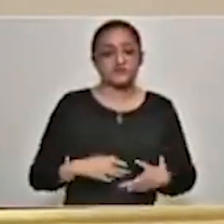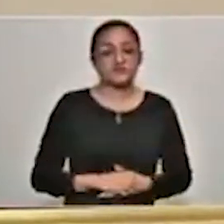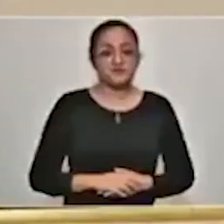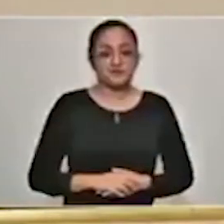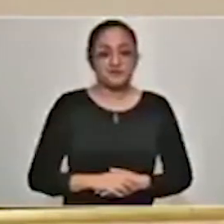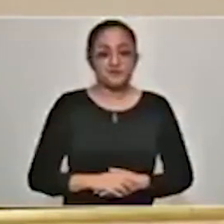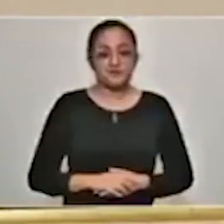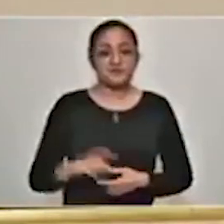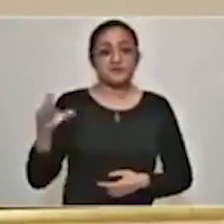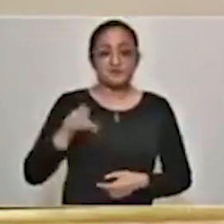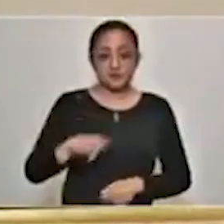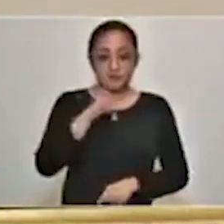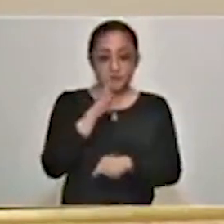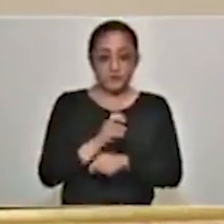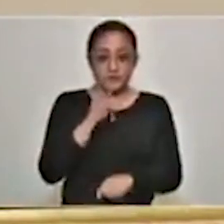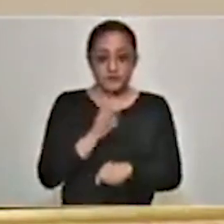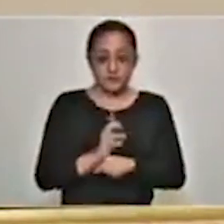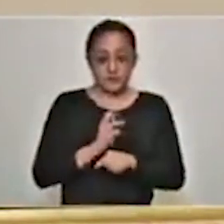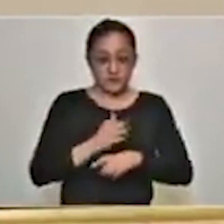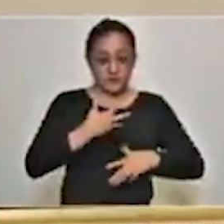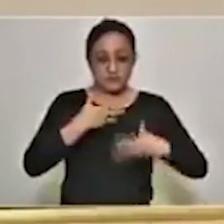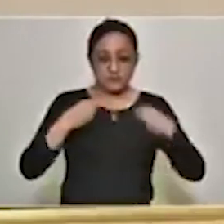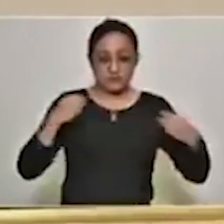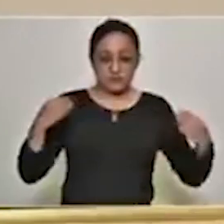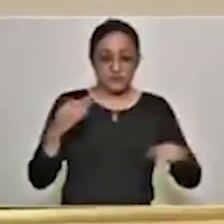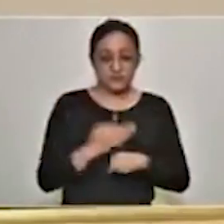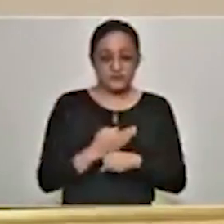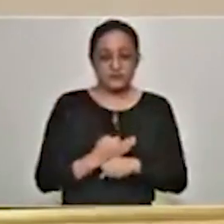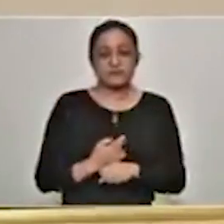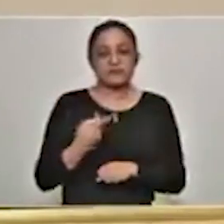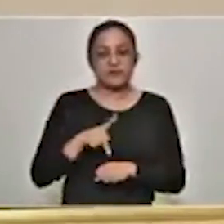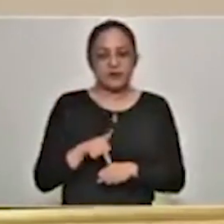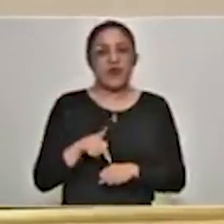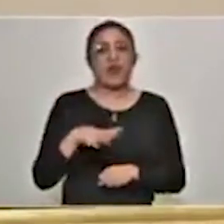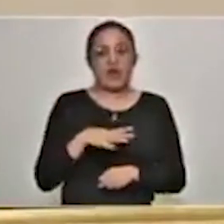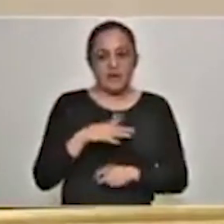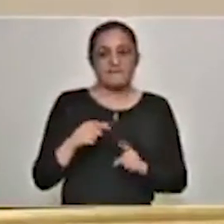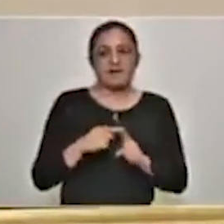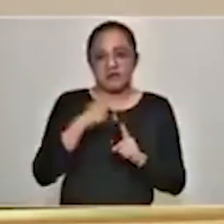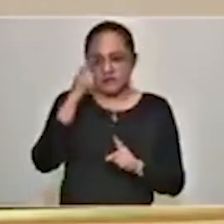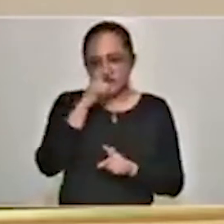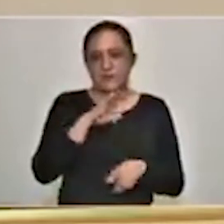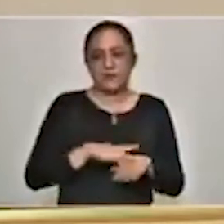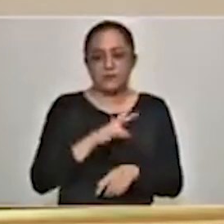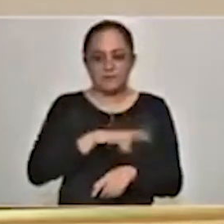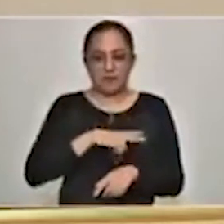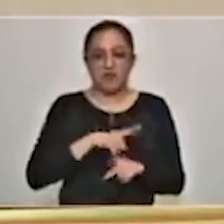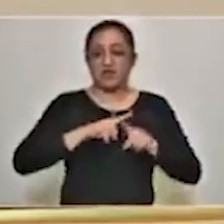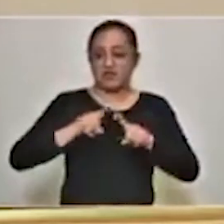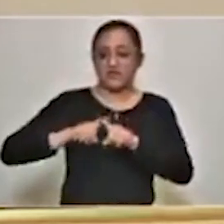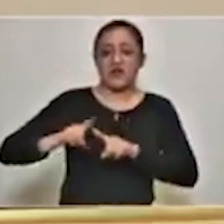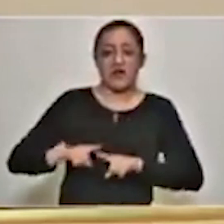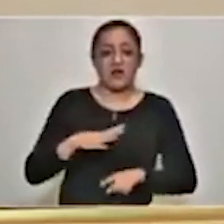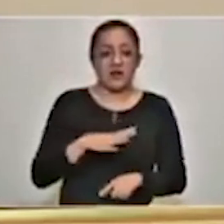cuando estamos en la tercera ola esta que es la de las variantes esta que es la de las variantes